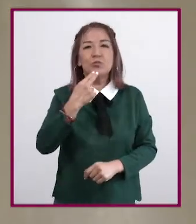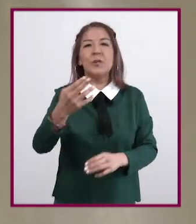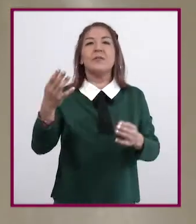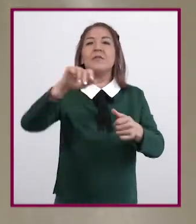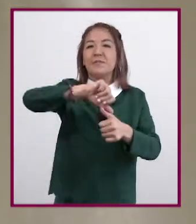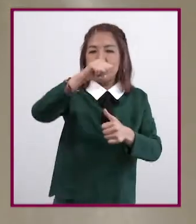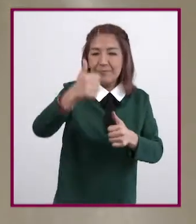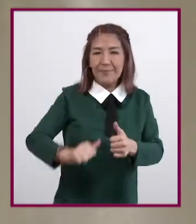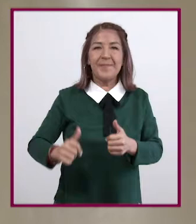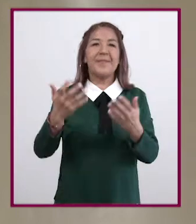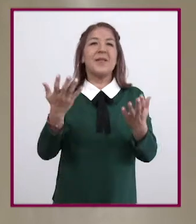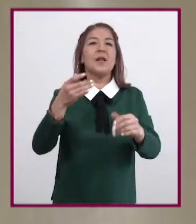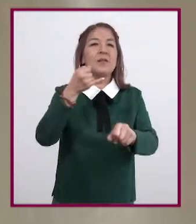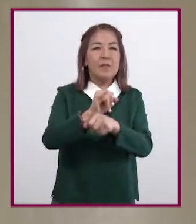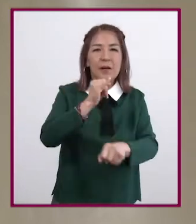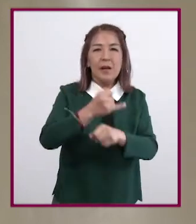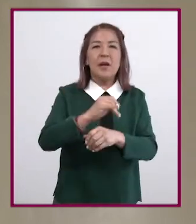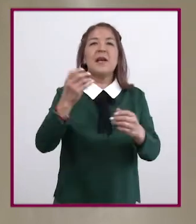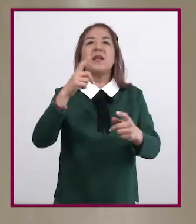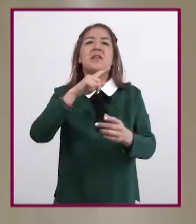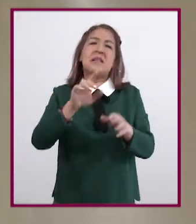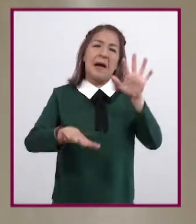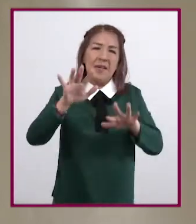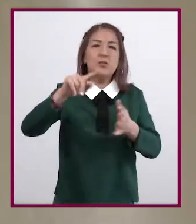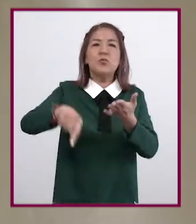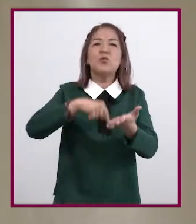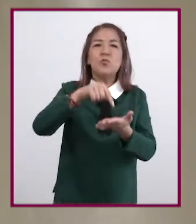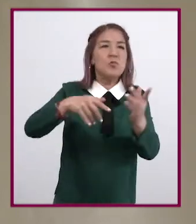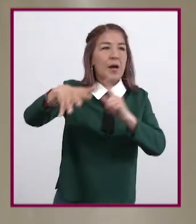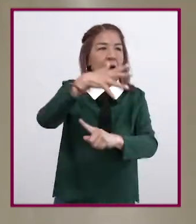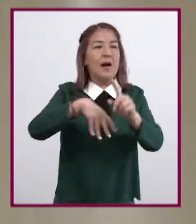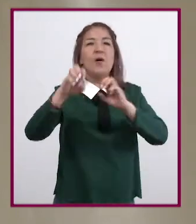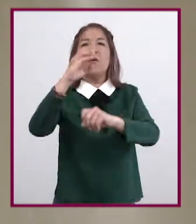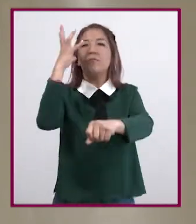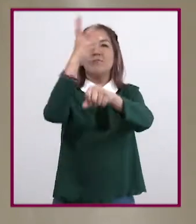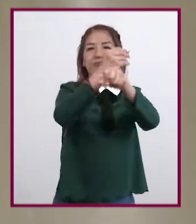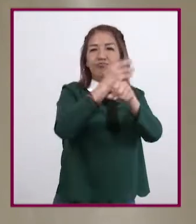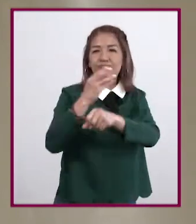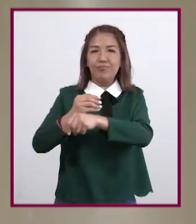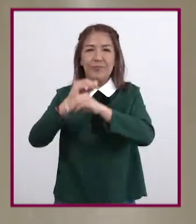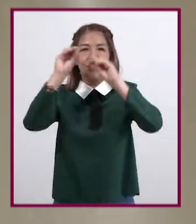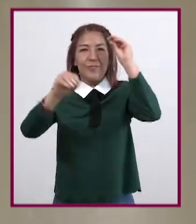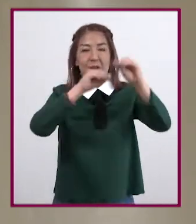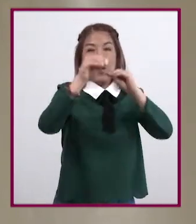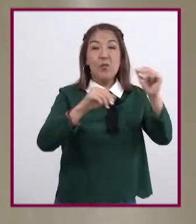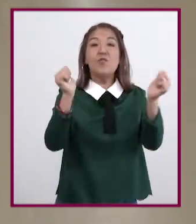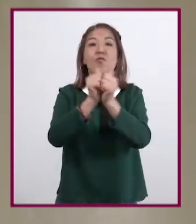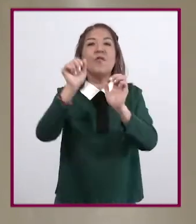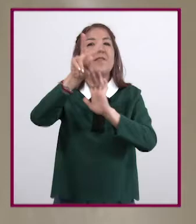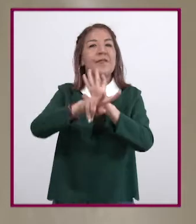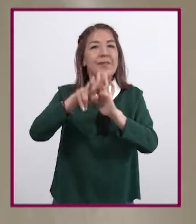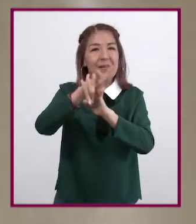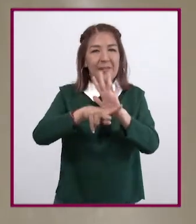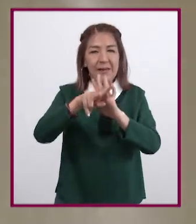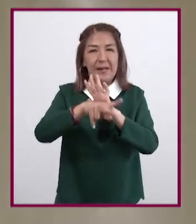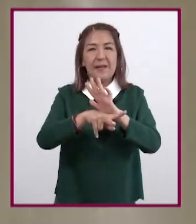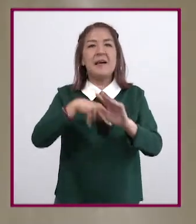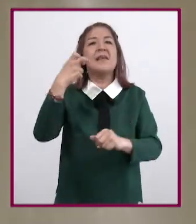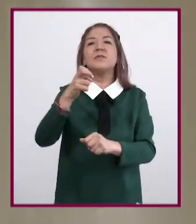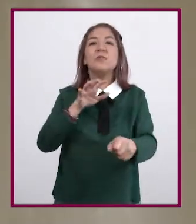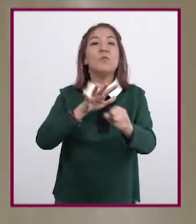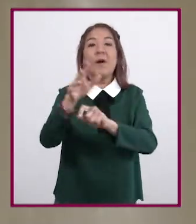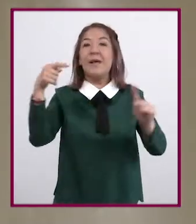esculturas o a veces también ambientes o instalaciones o video y donde su